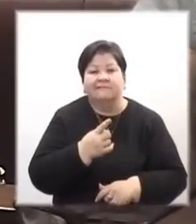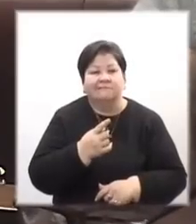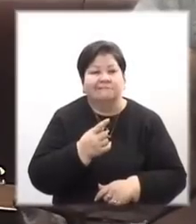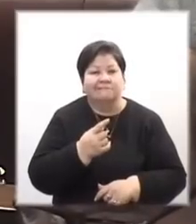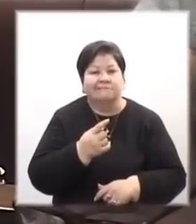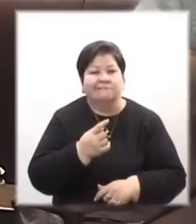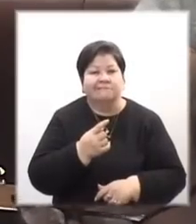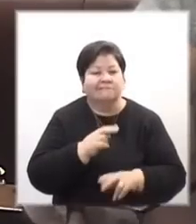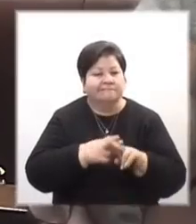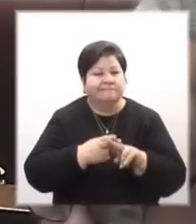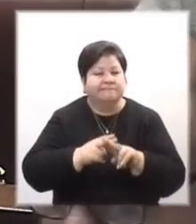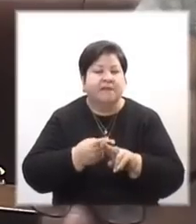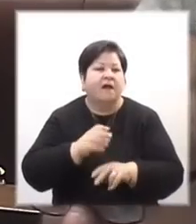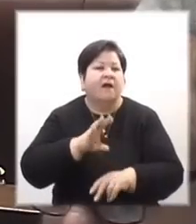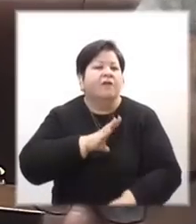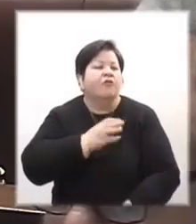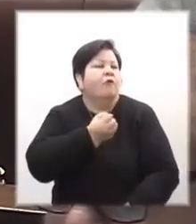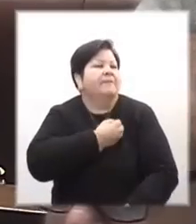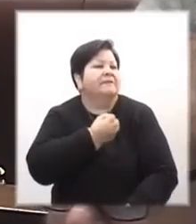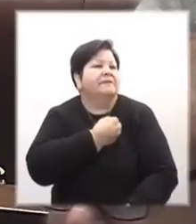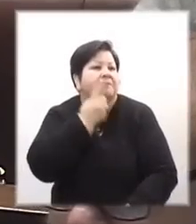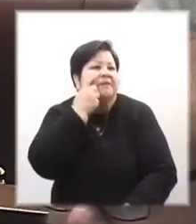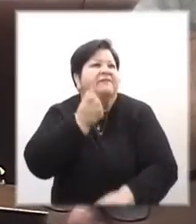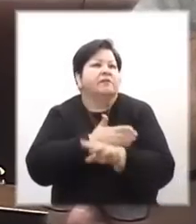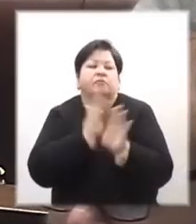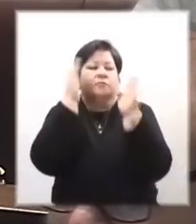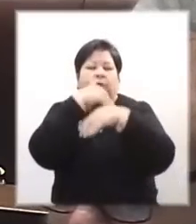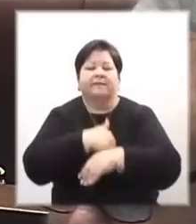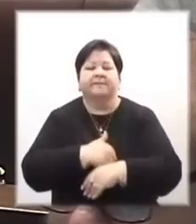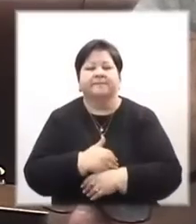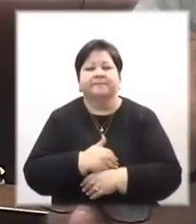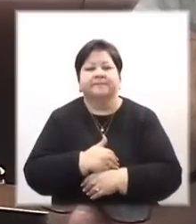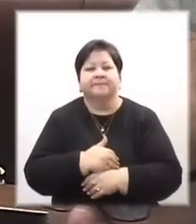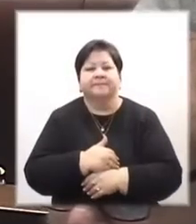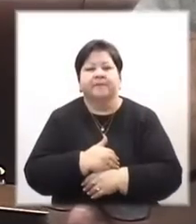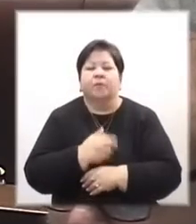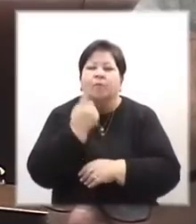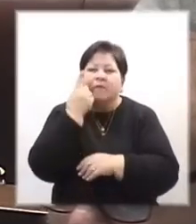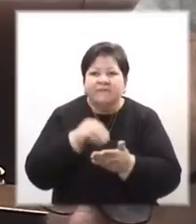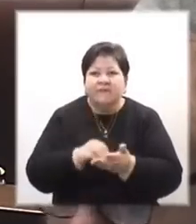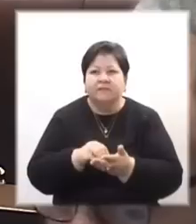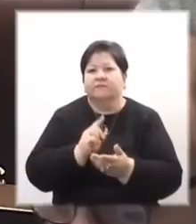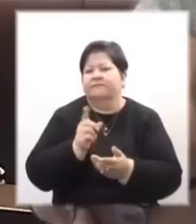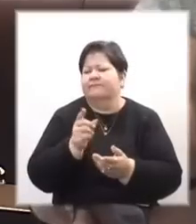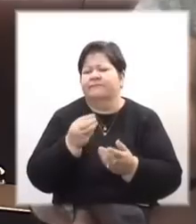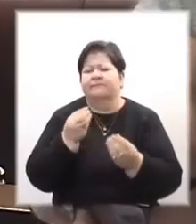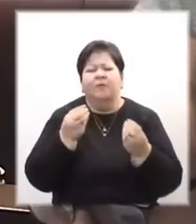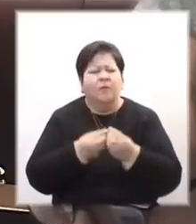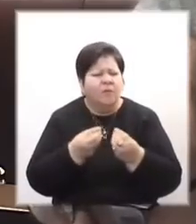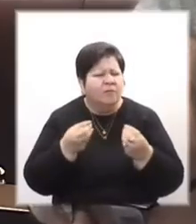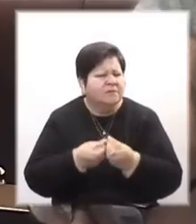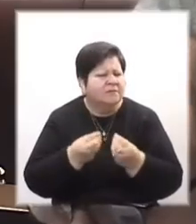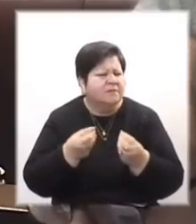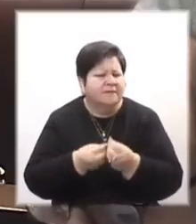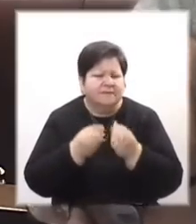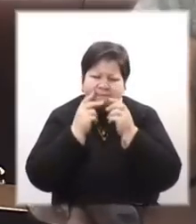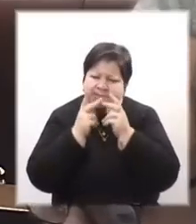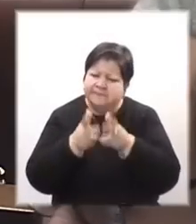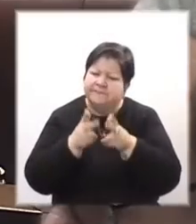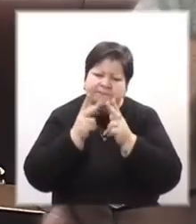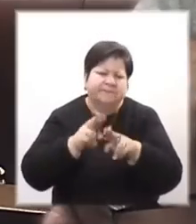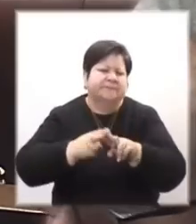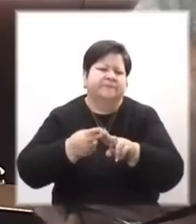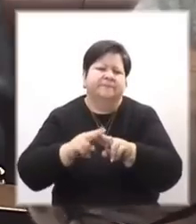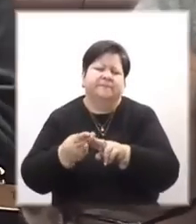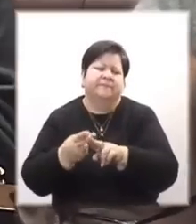amuleto: hay homicidios que no se pueden prevenir. Lo dice no una vez, lo ha dicho de manera reiterada y en